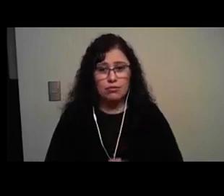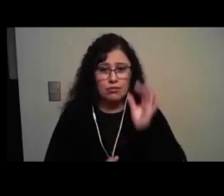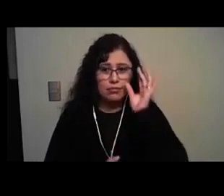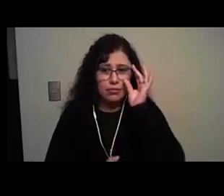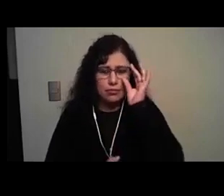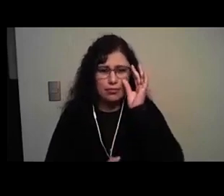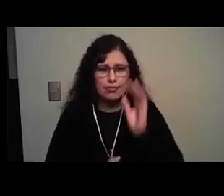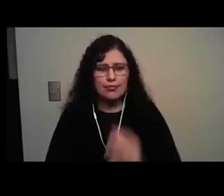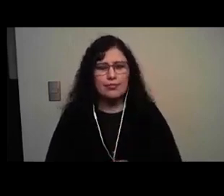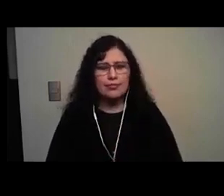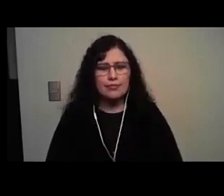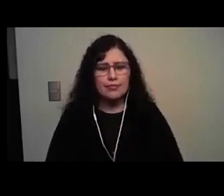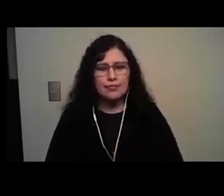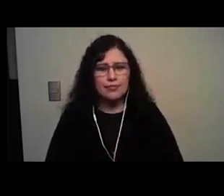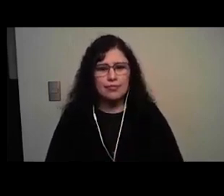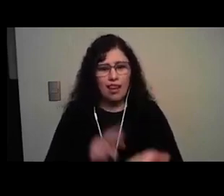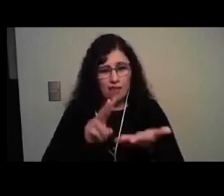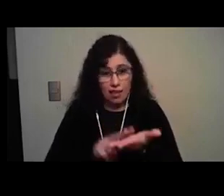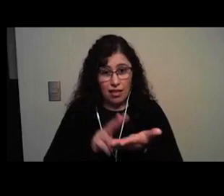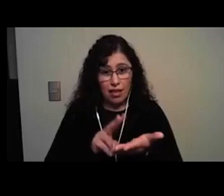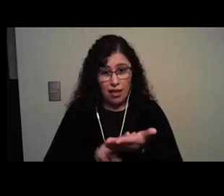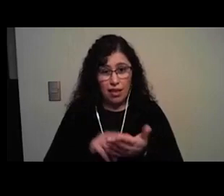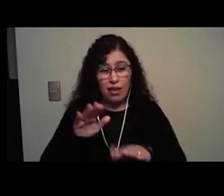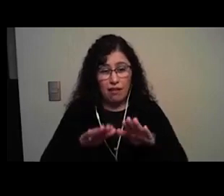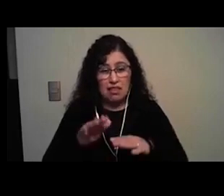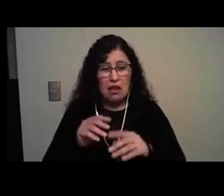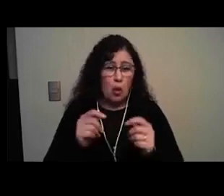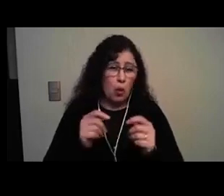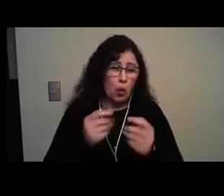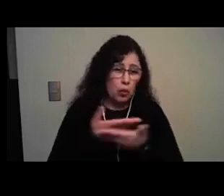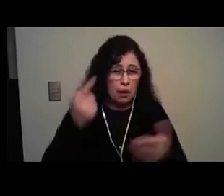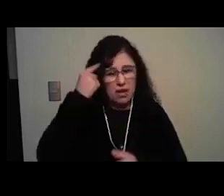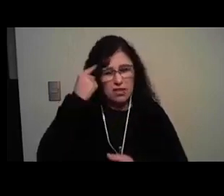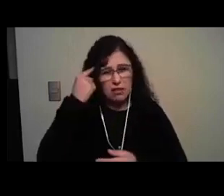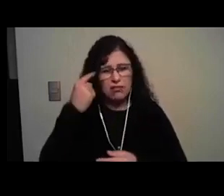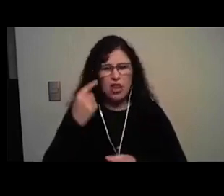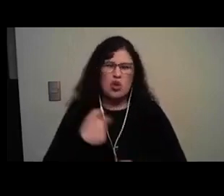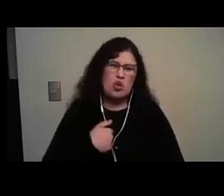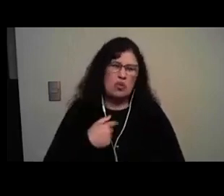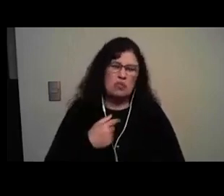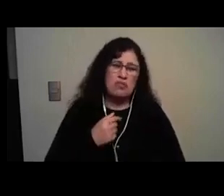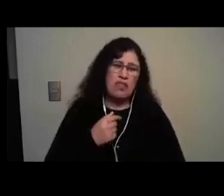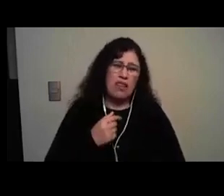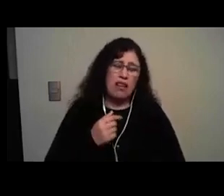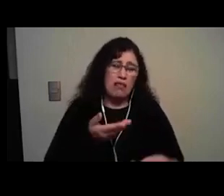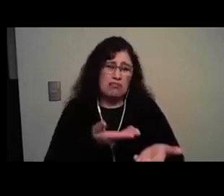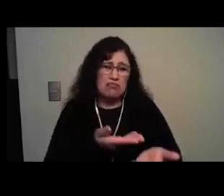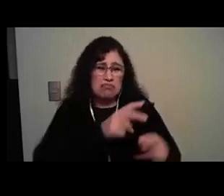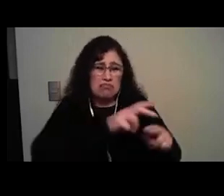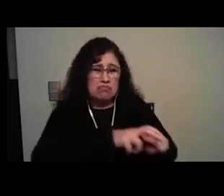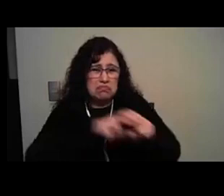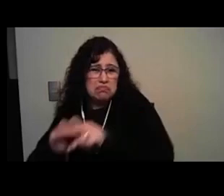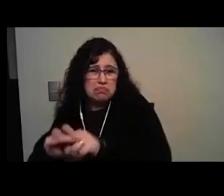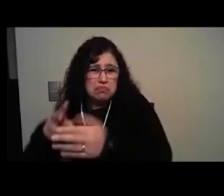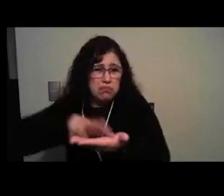La verdad es que puede parecer bastante lejano tal vez para ustedes al hablar de transferencia y movilizaciones, pero yo les aseguro